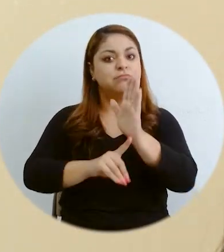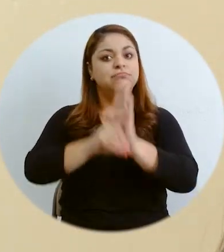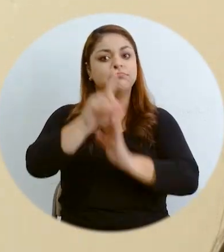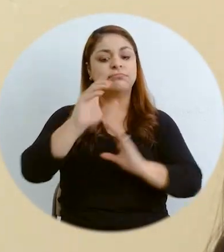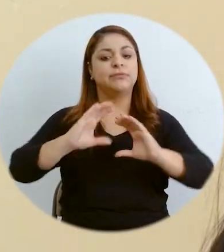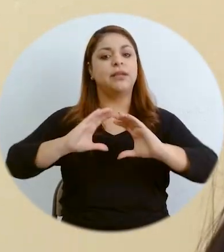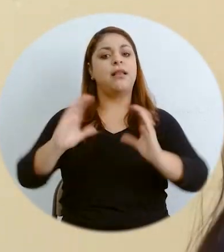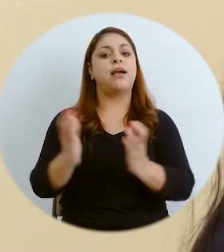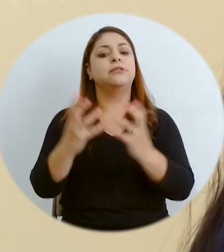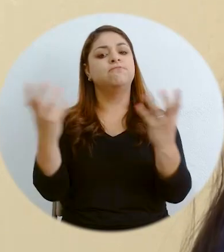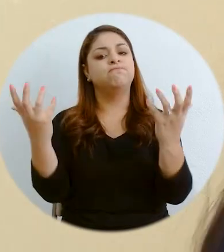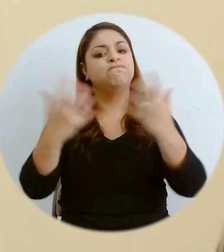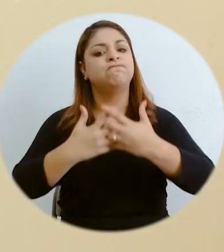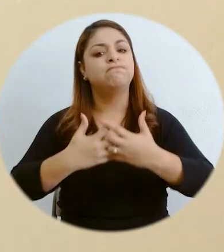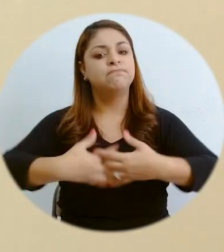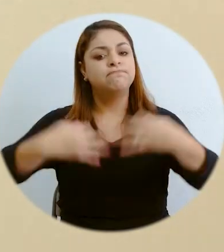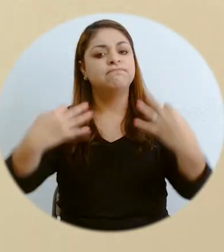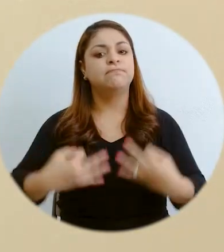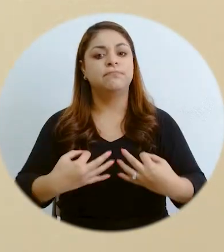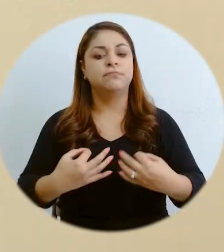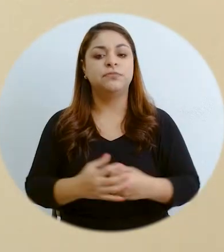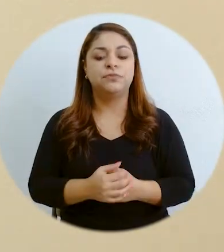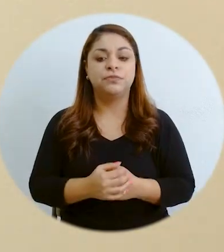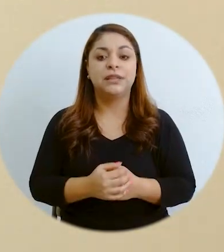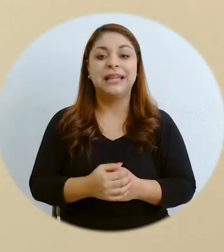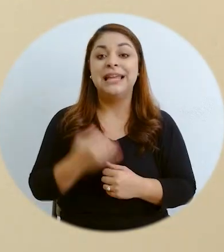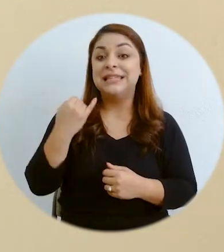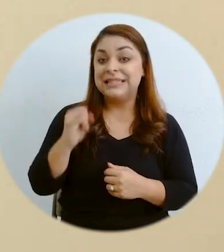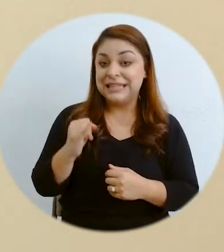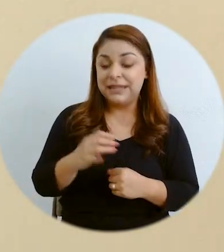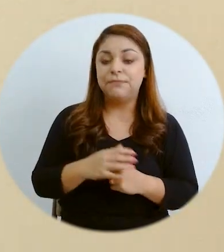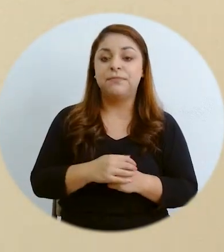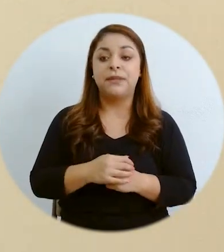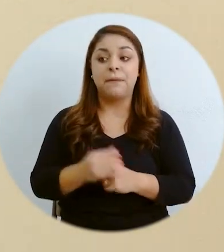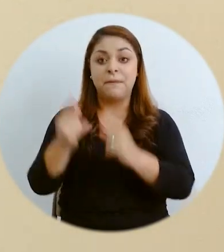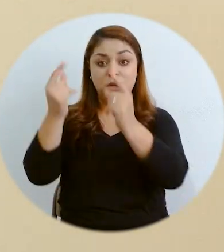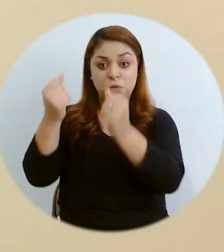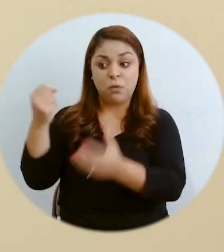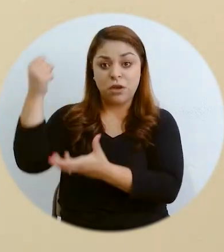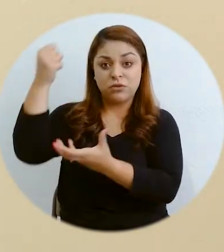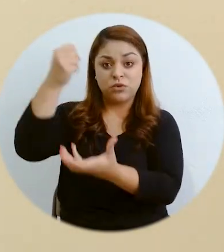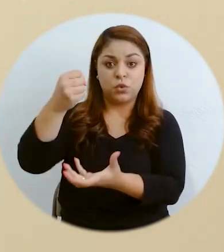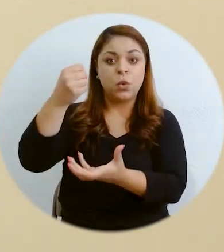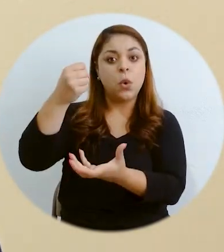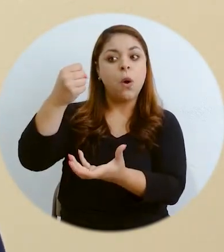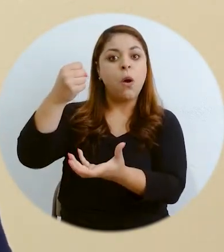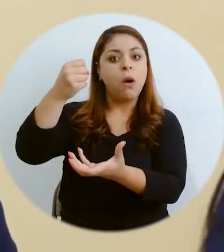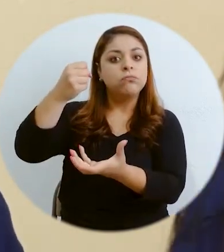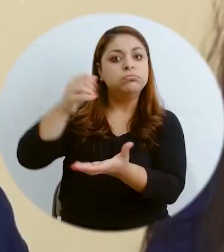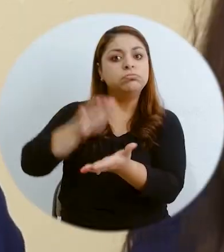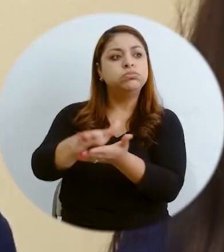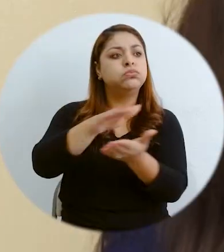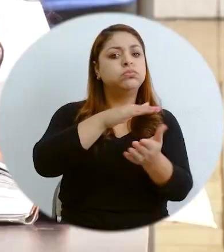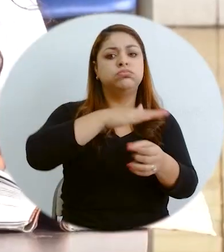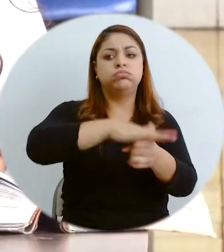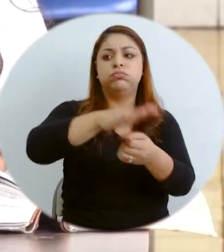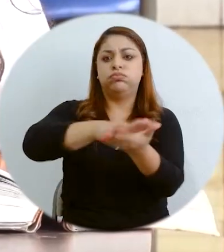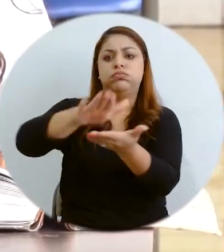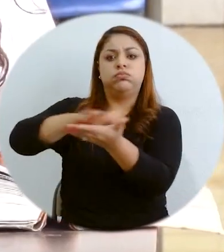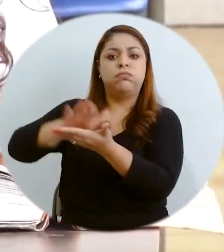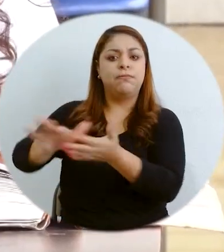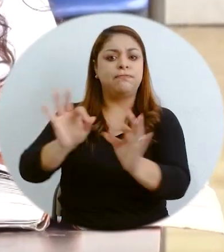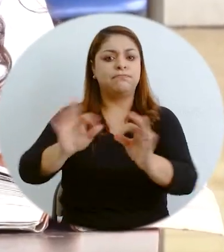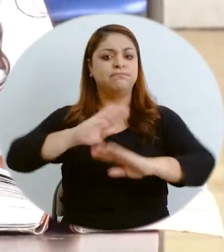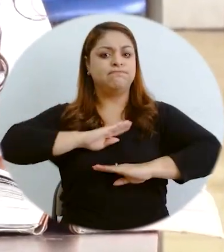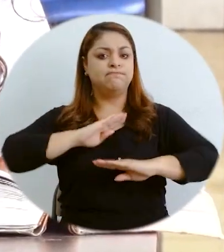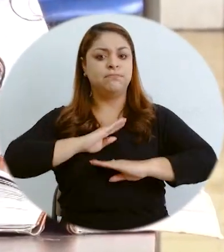poder desarrollarse en una clase adecuadamente como se debe. Si fundamentalmente el presupuesto va a venir a solventar eso, vamos a